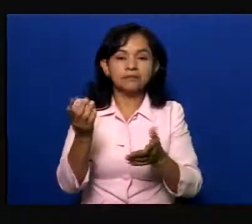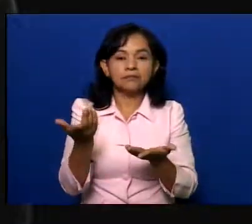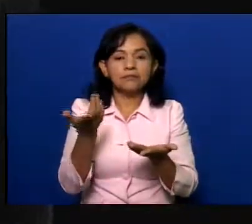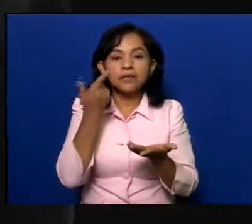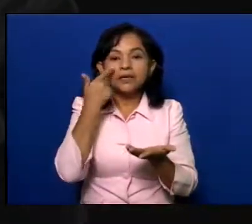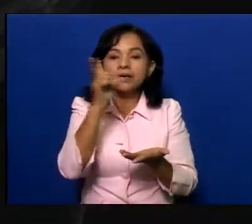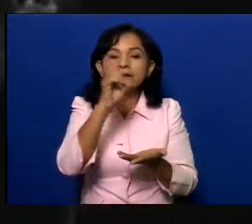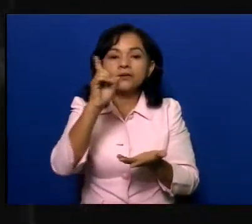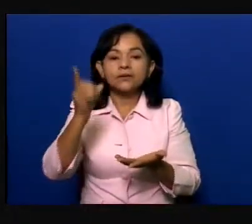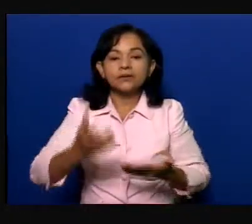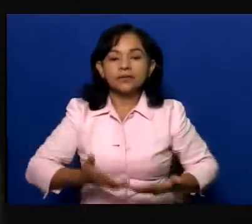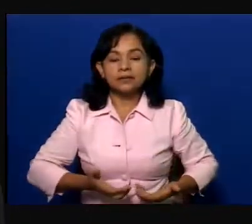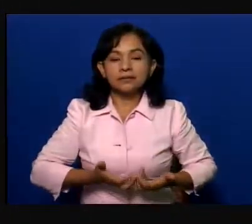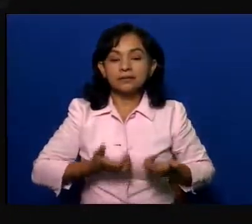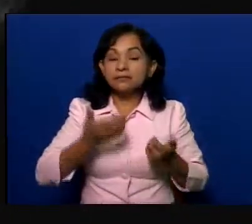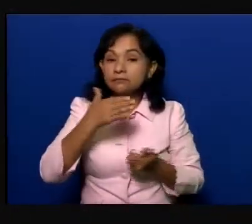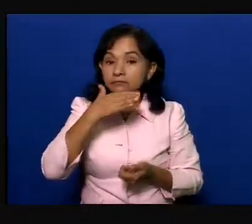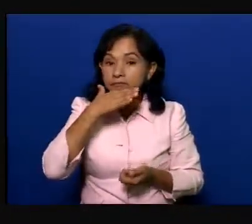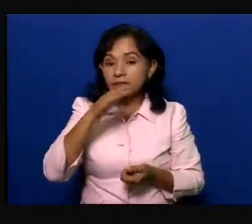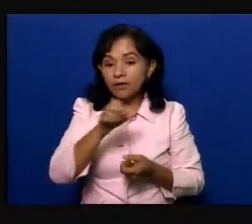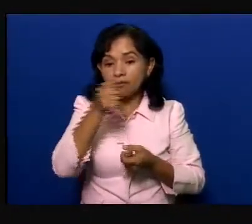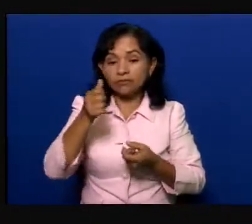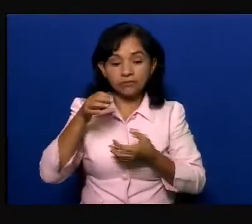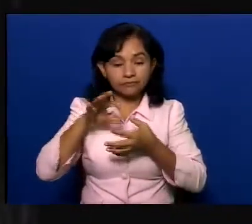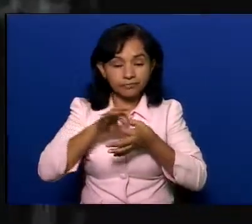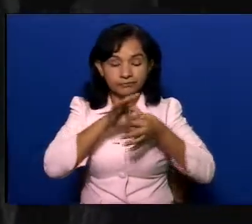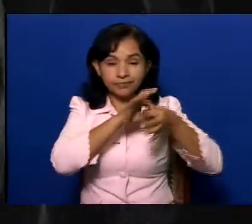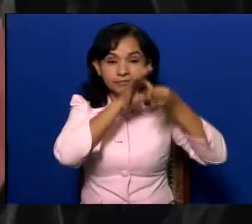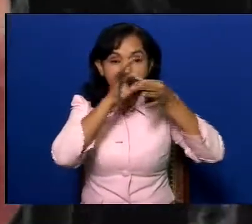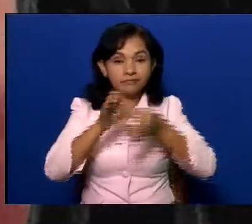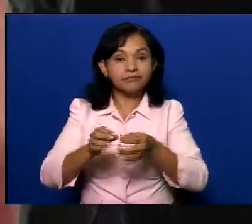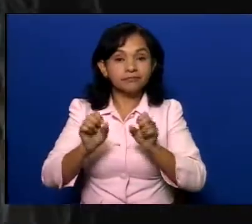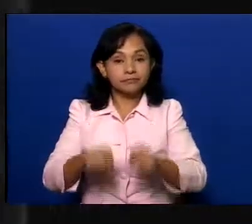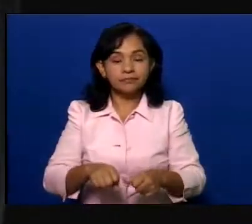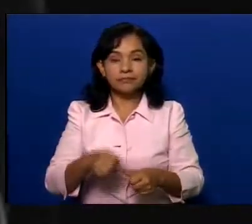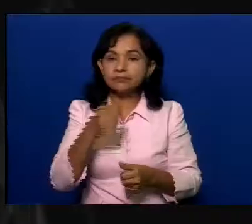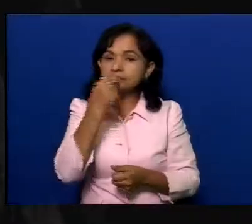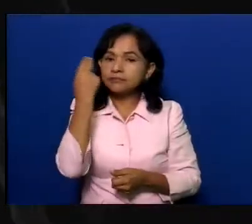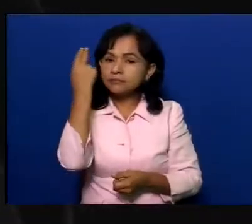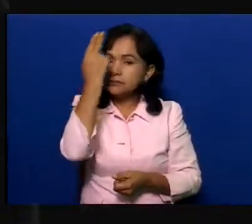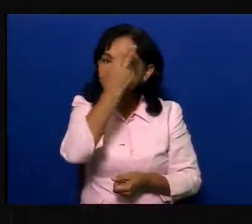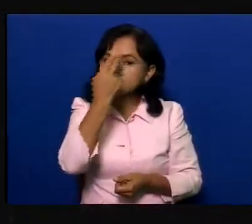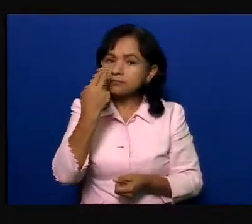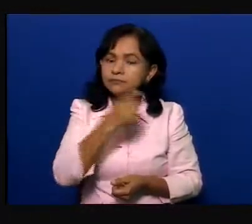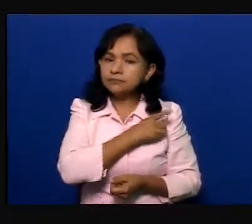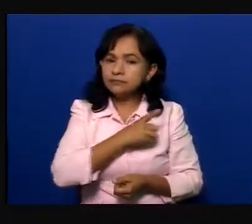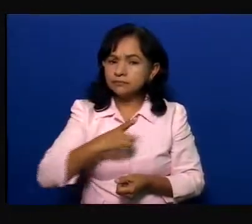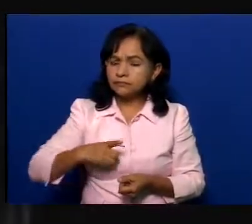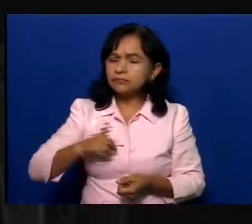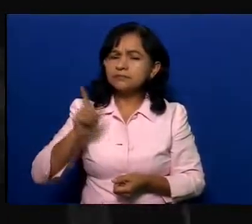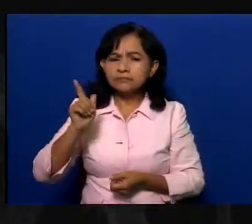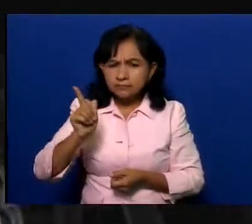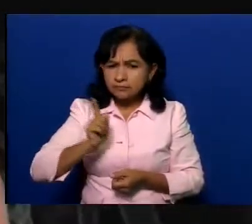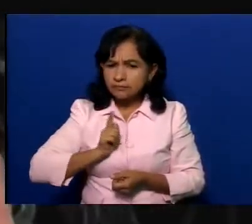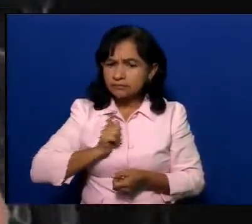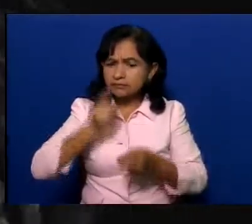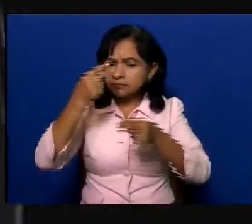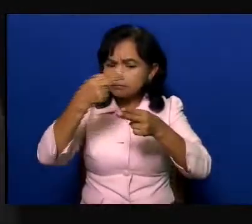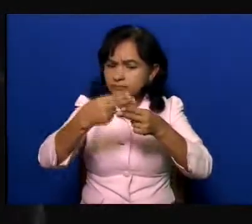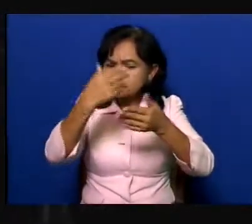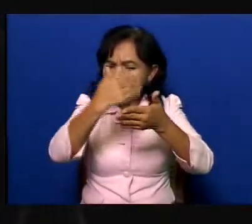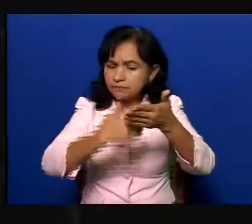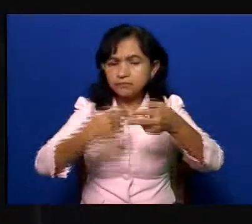también complica otros órganos del organismo. Diputada, ¿existe algún registro o algún